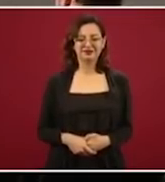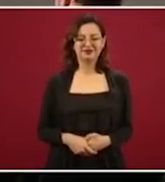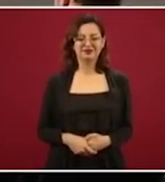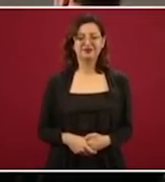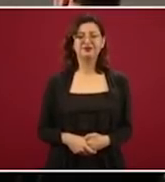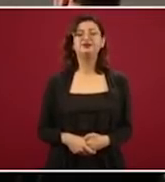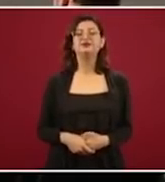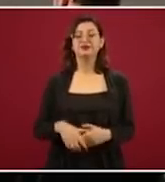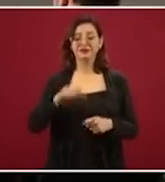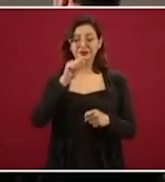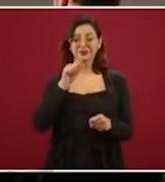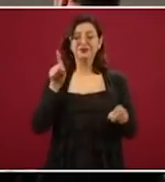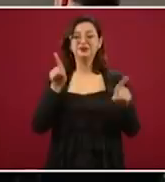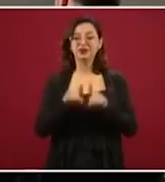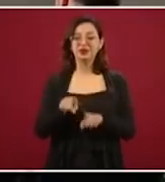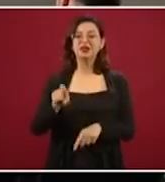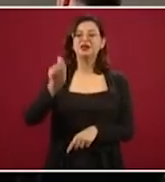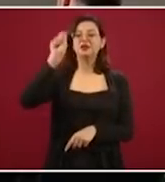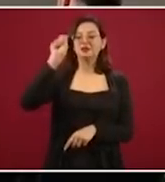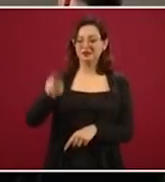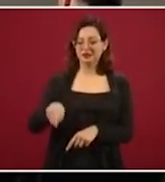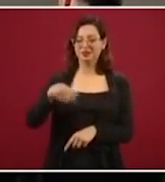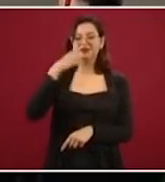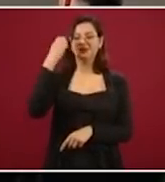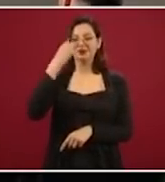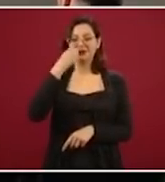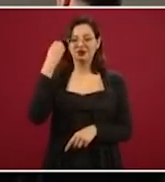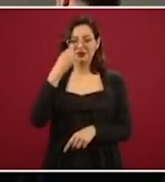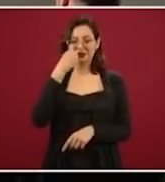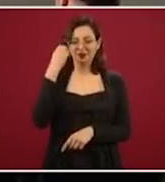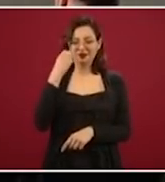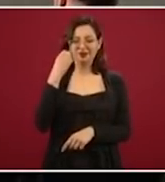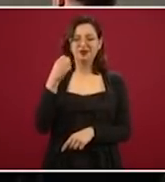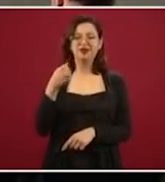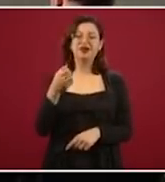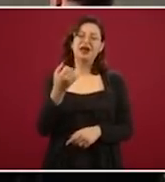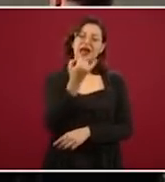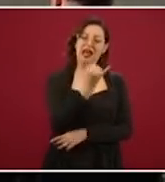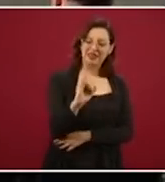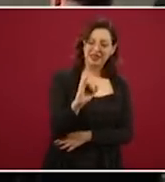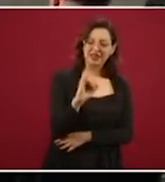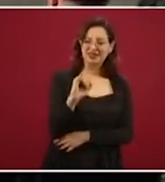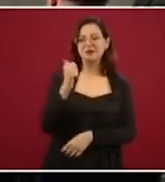Y esta también es a la misma escuela, pero a la parte de la primaria.